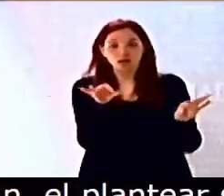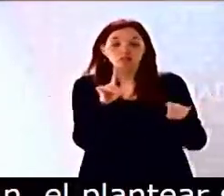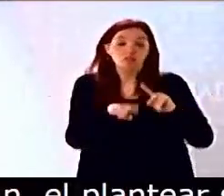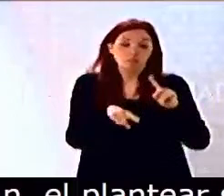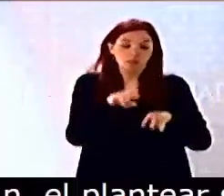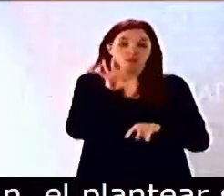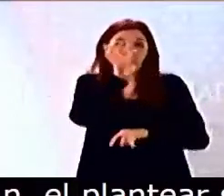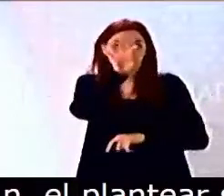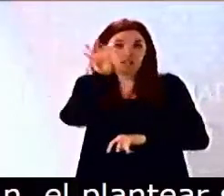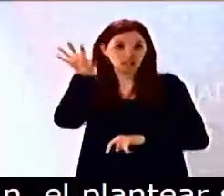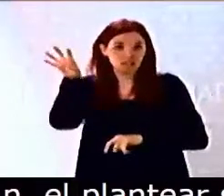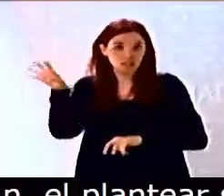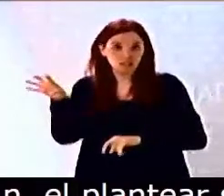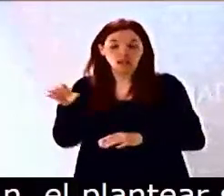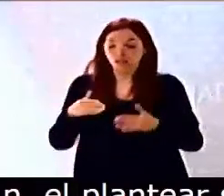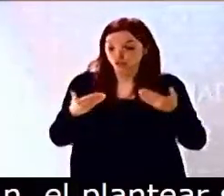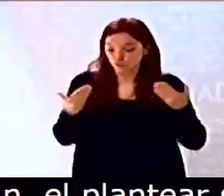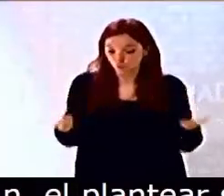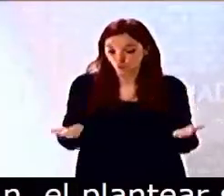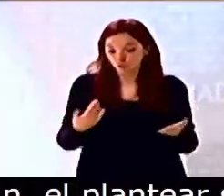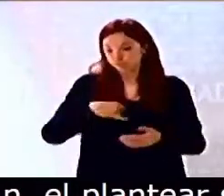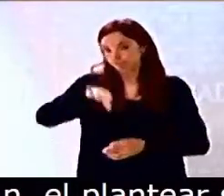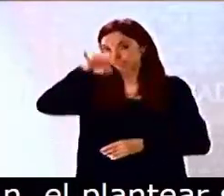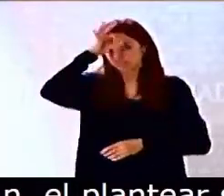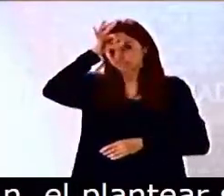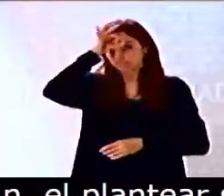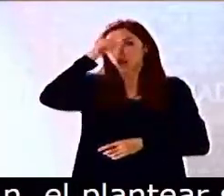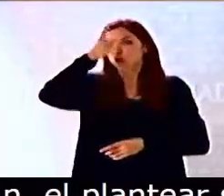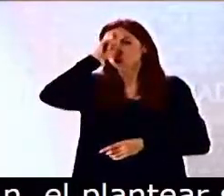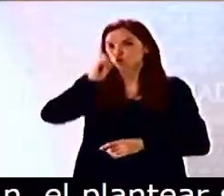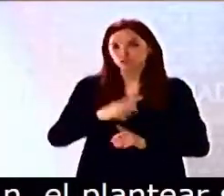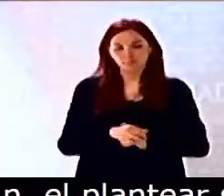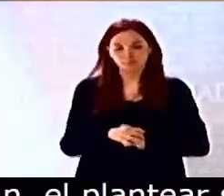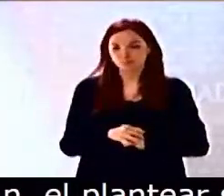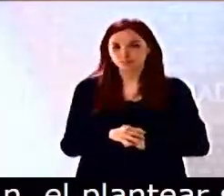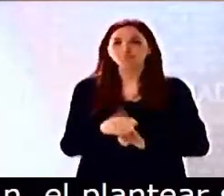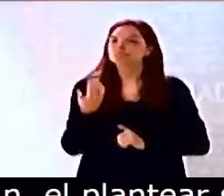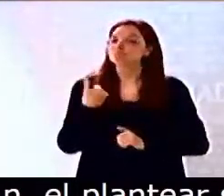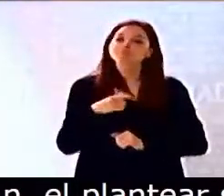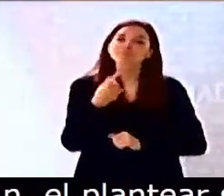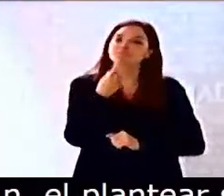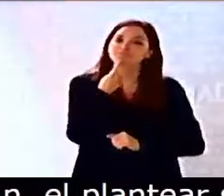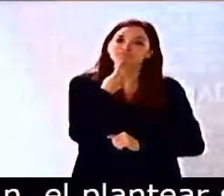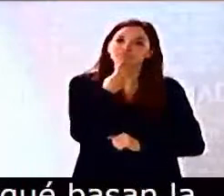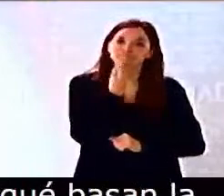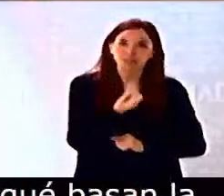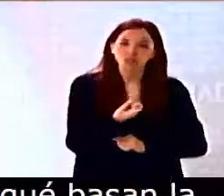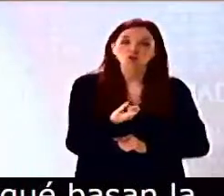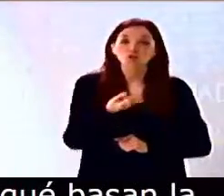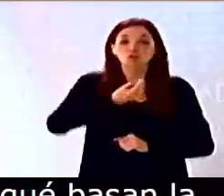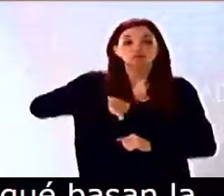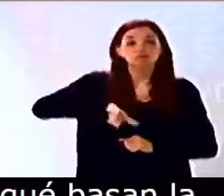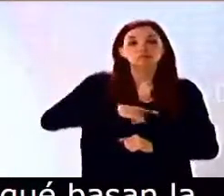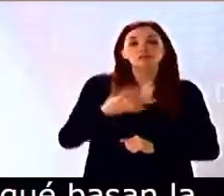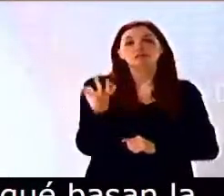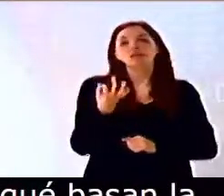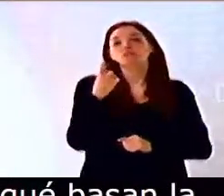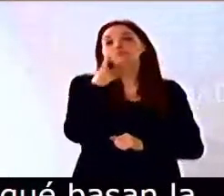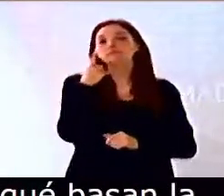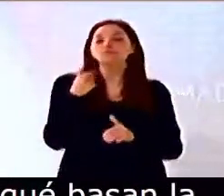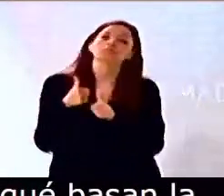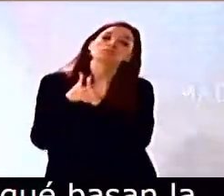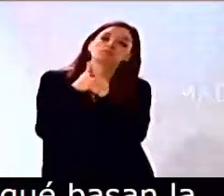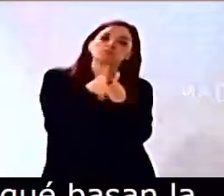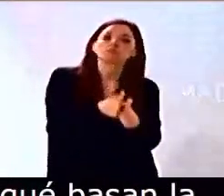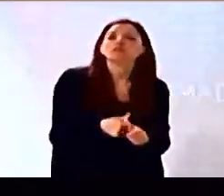Por lo tanto, tampoco sé en qué basan la evidencia. Ya les digo, tenemos que estar muy pendientes en los